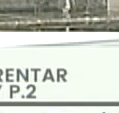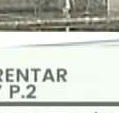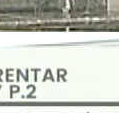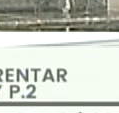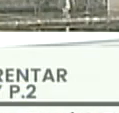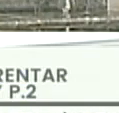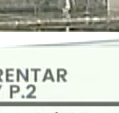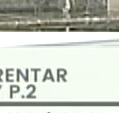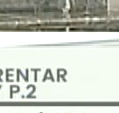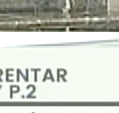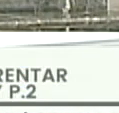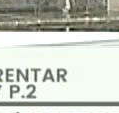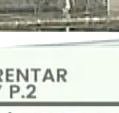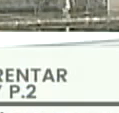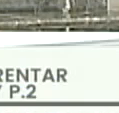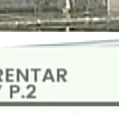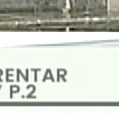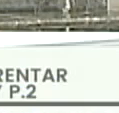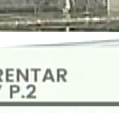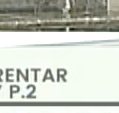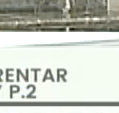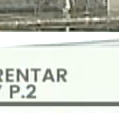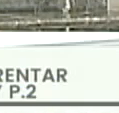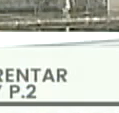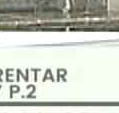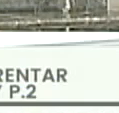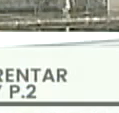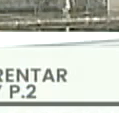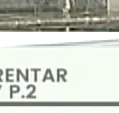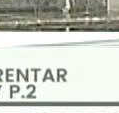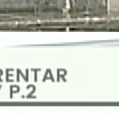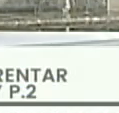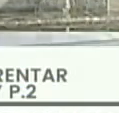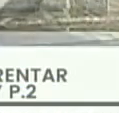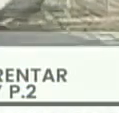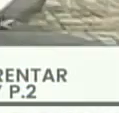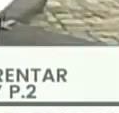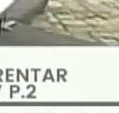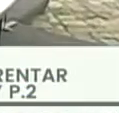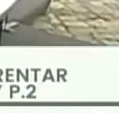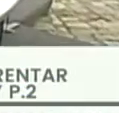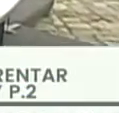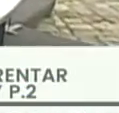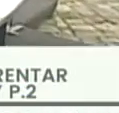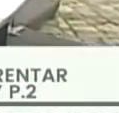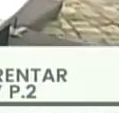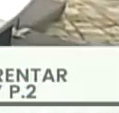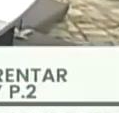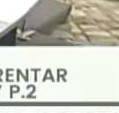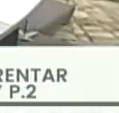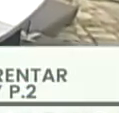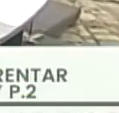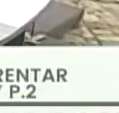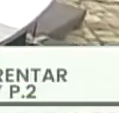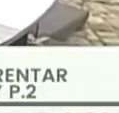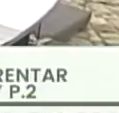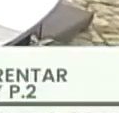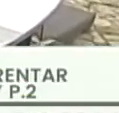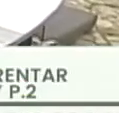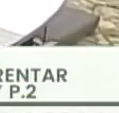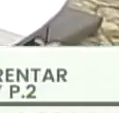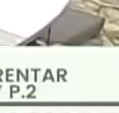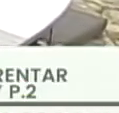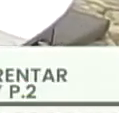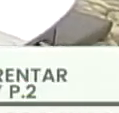la cuarentena radical en todo el país durante los próximos 7 días para reducir el crecimiento de